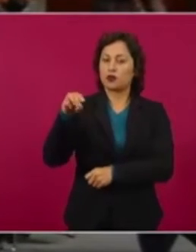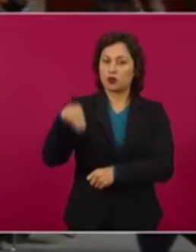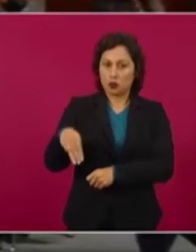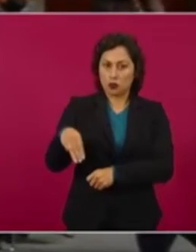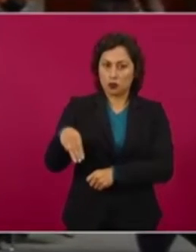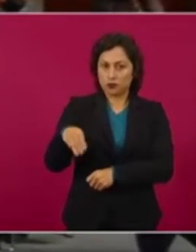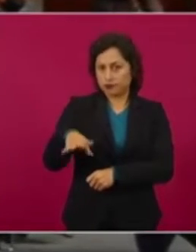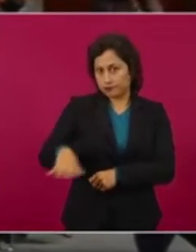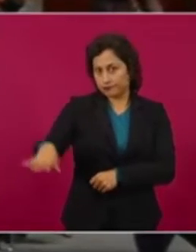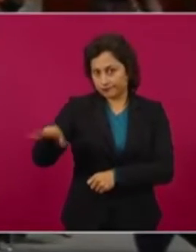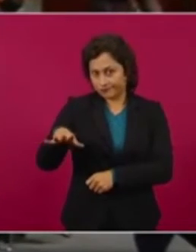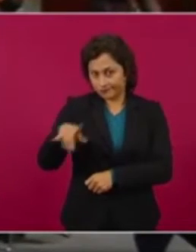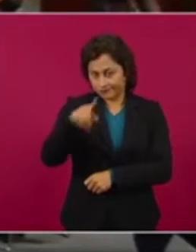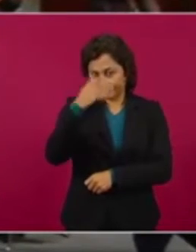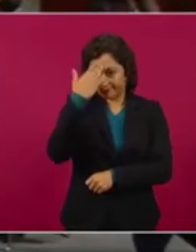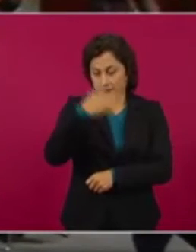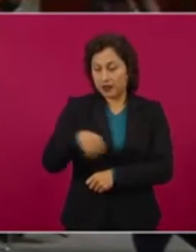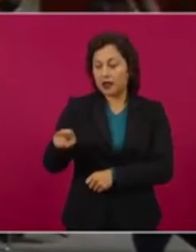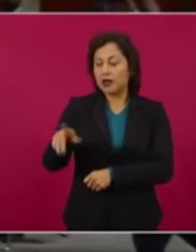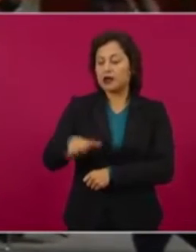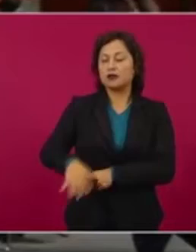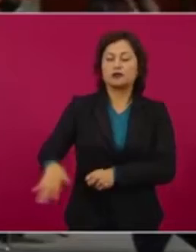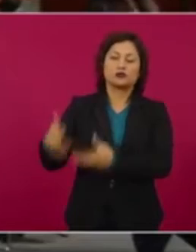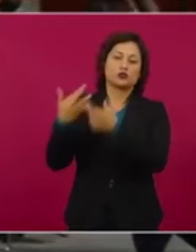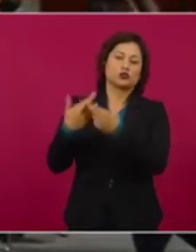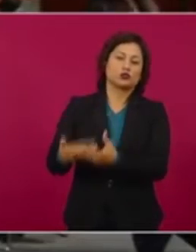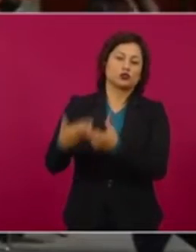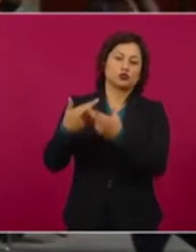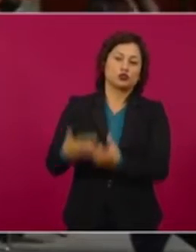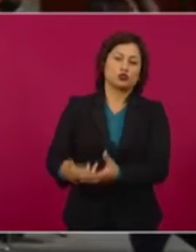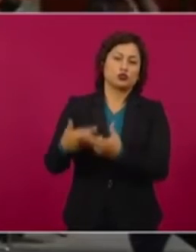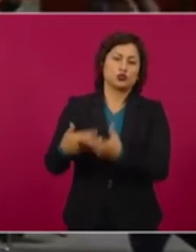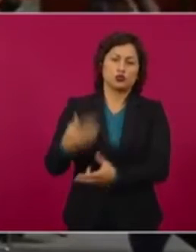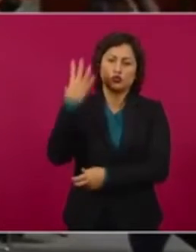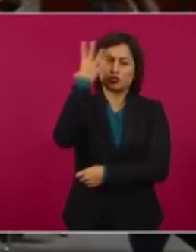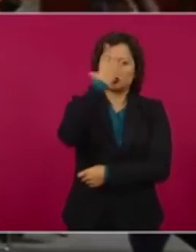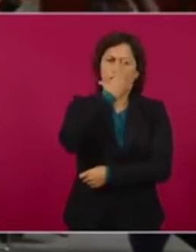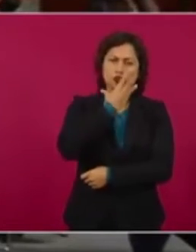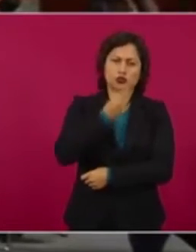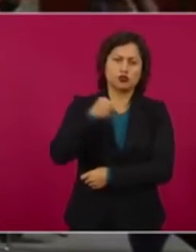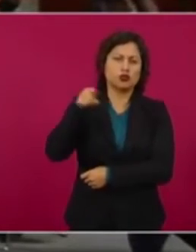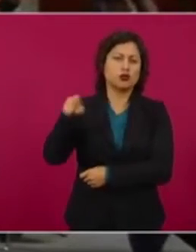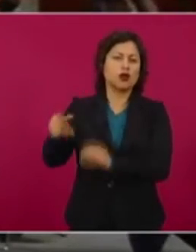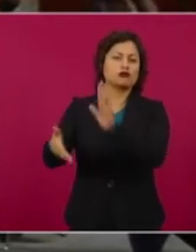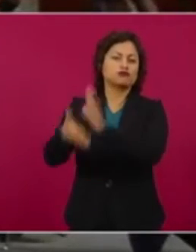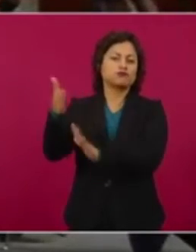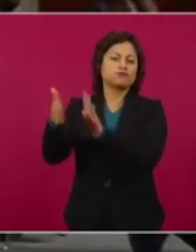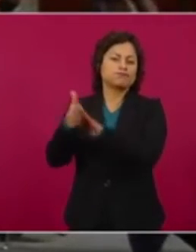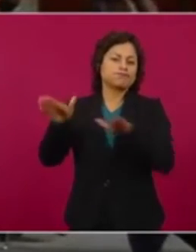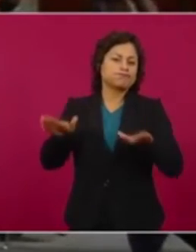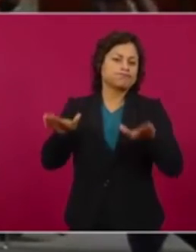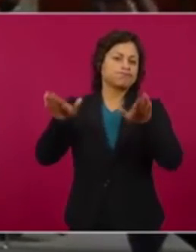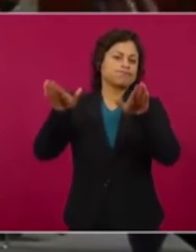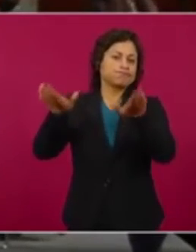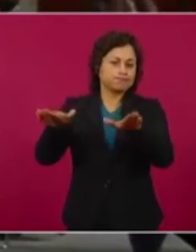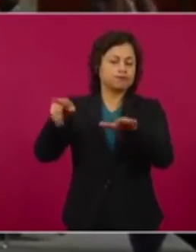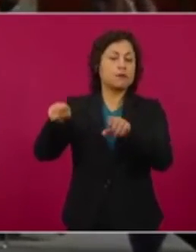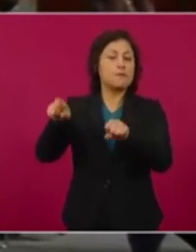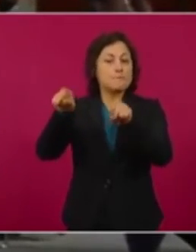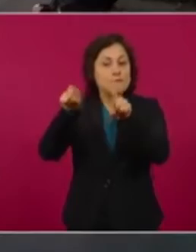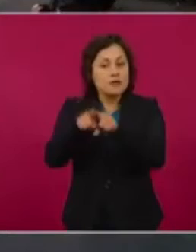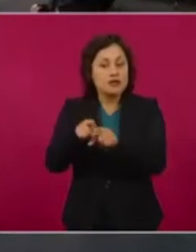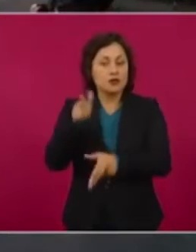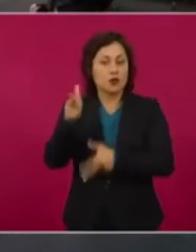es una tierra próspera, hermosa, se va a hacer un hermoso aeropuerto allá, el Tren Maya va a pasar por